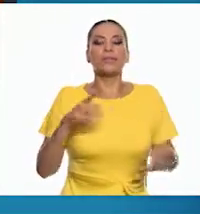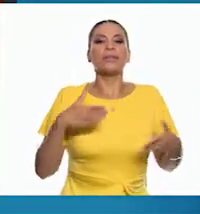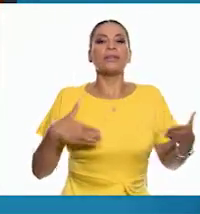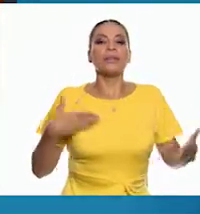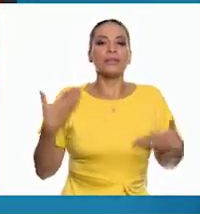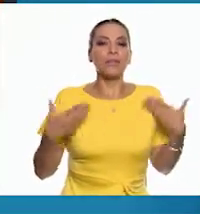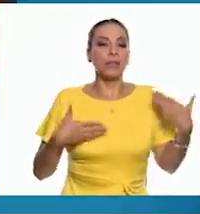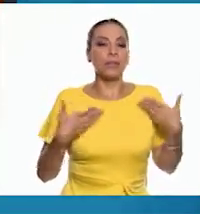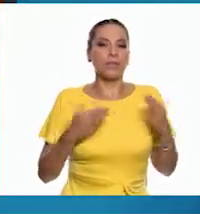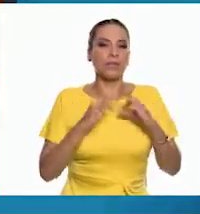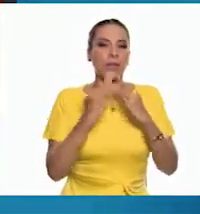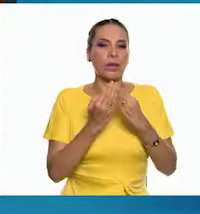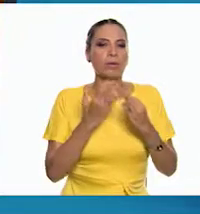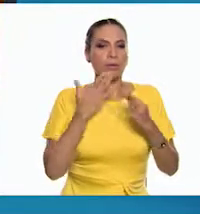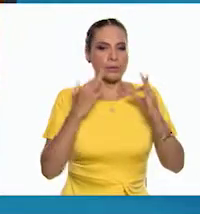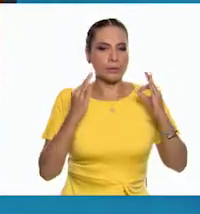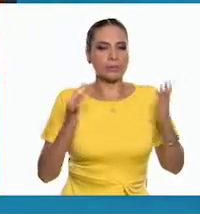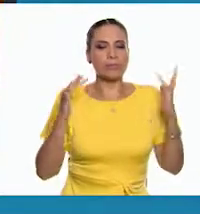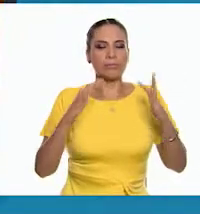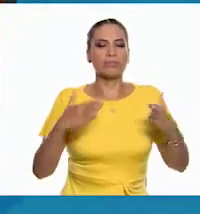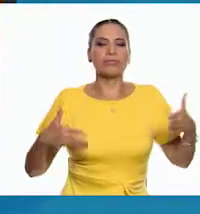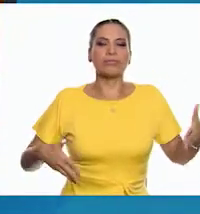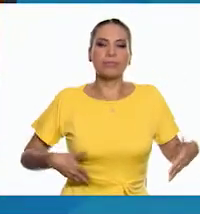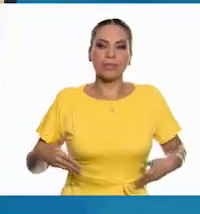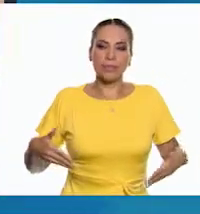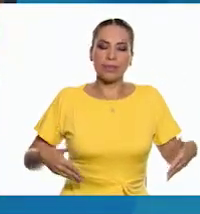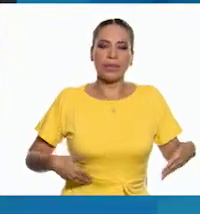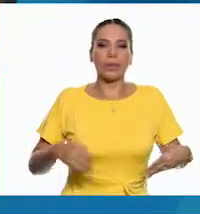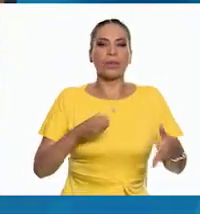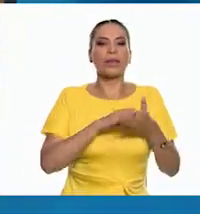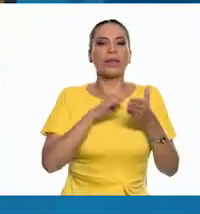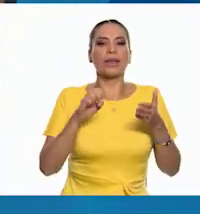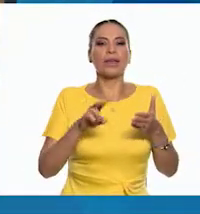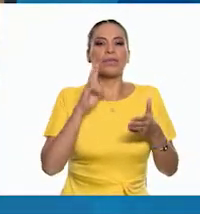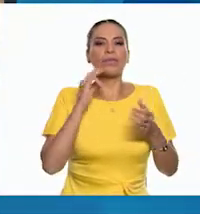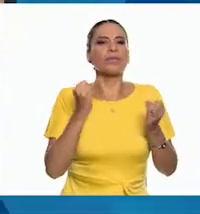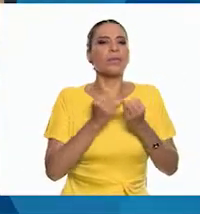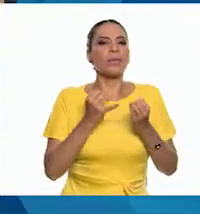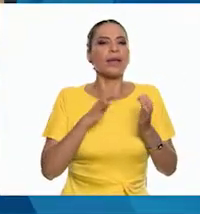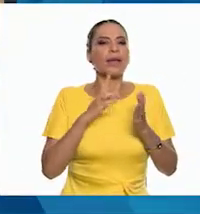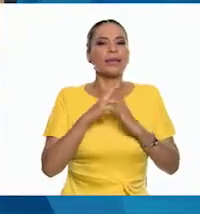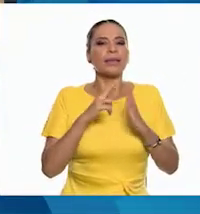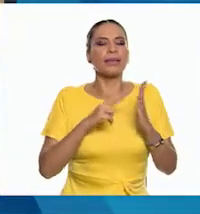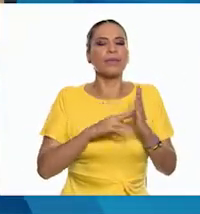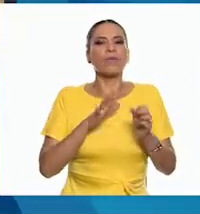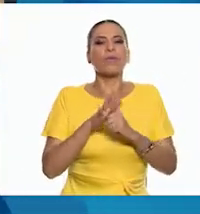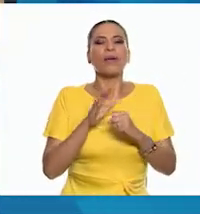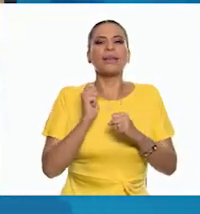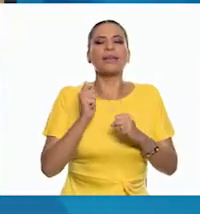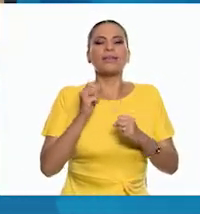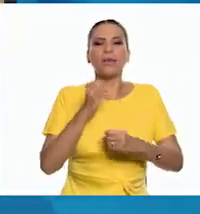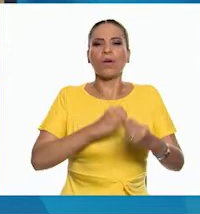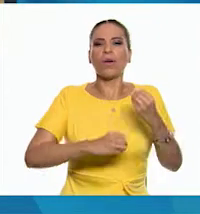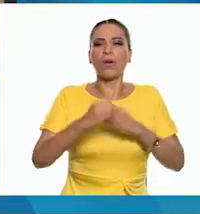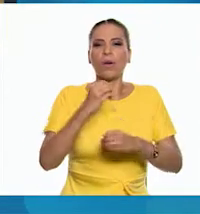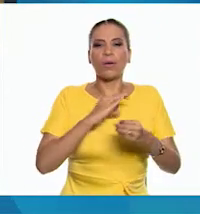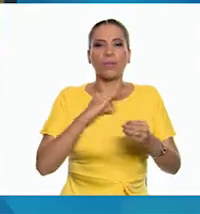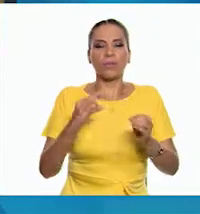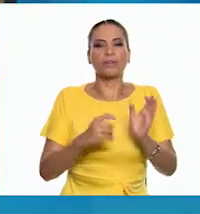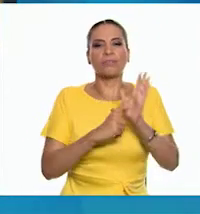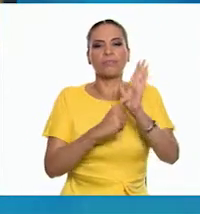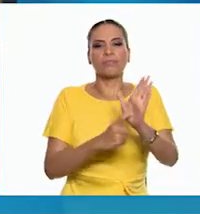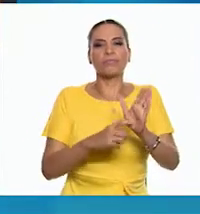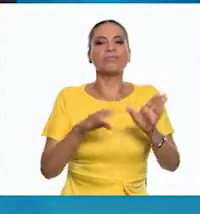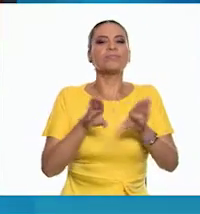divierta de manera decente, asistiendo al teatro, por ejemplo, y reglamentando también qué tipo de obras se van a presentar